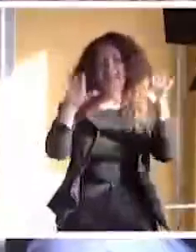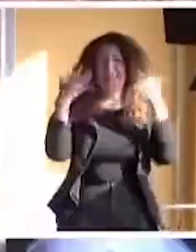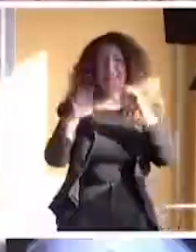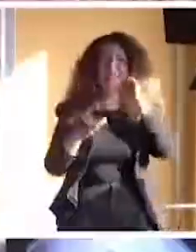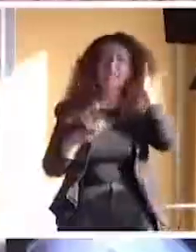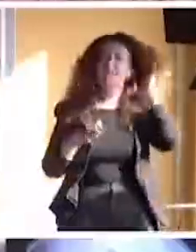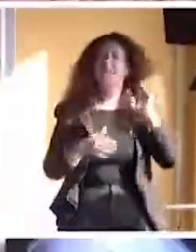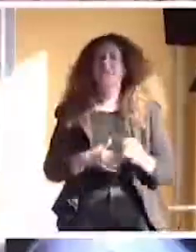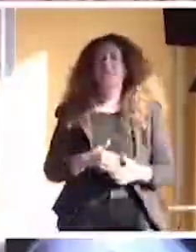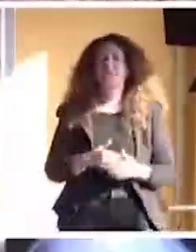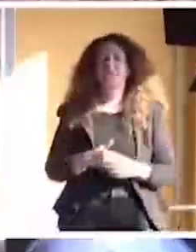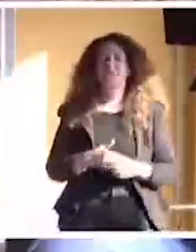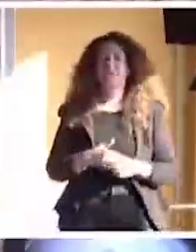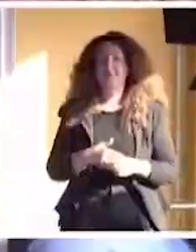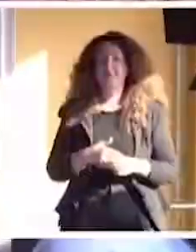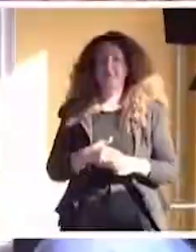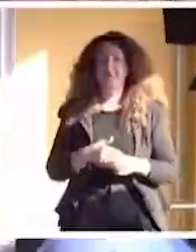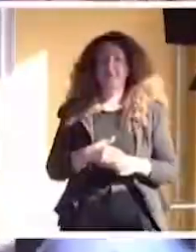silencio.